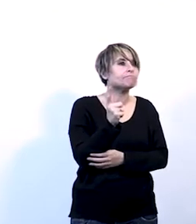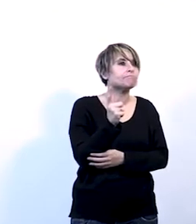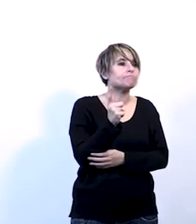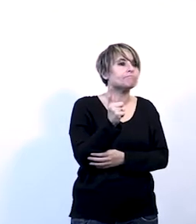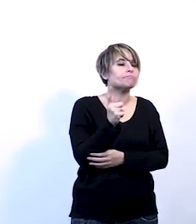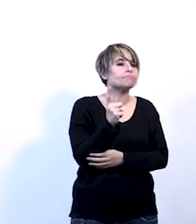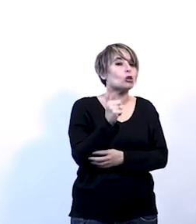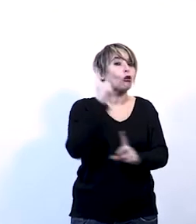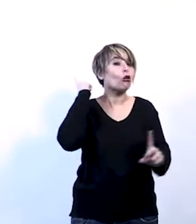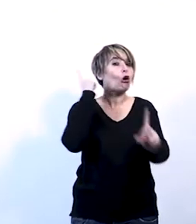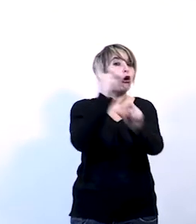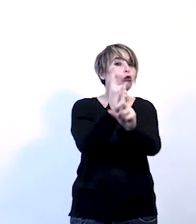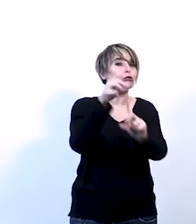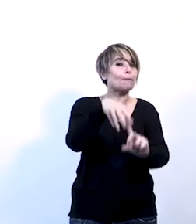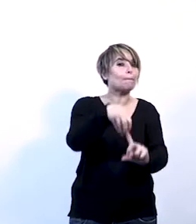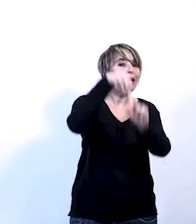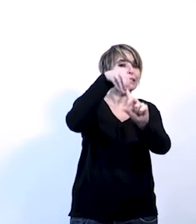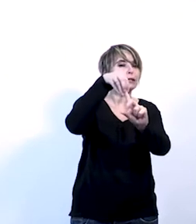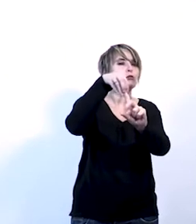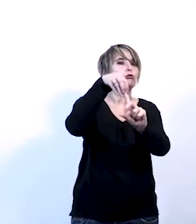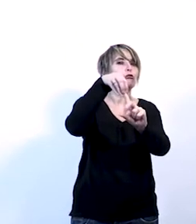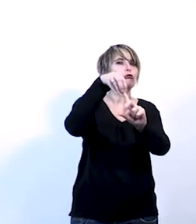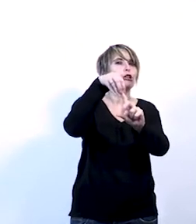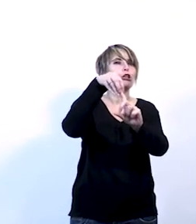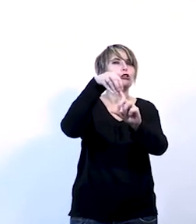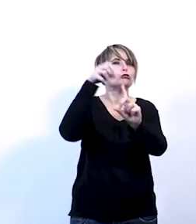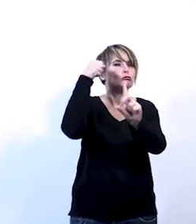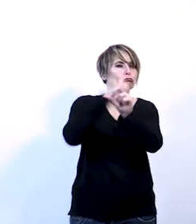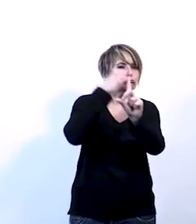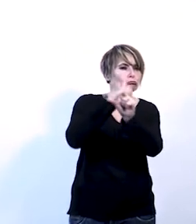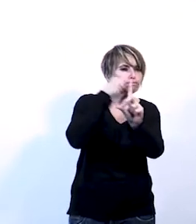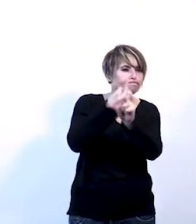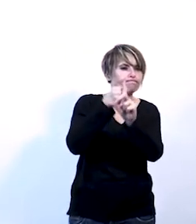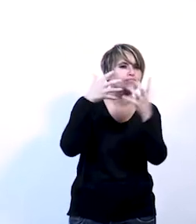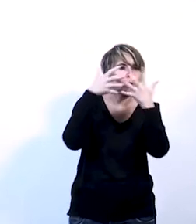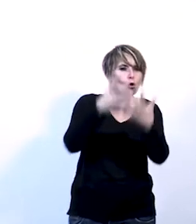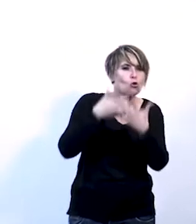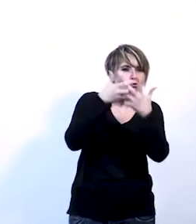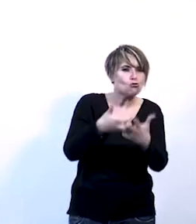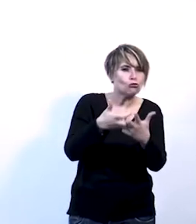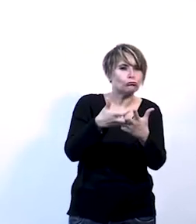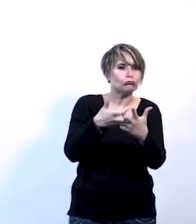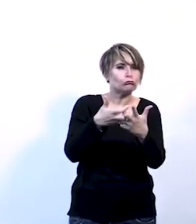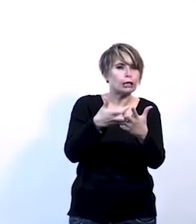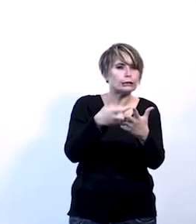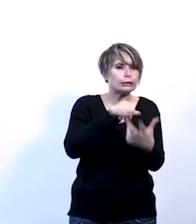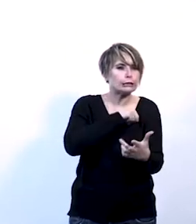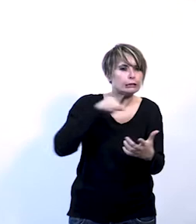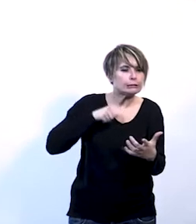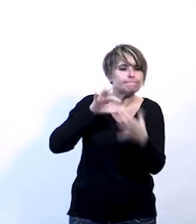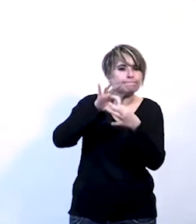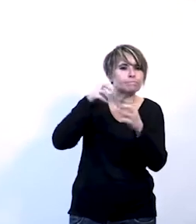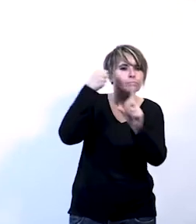atacar al patriarcado, estar trabajando en luchas internas, digamos, internas,